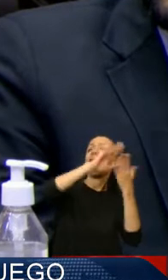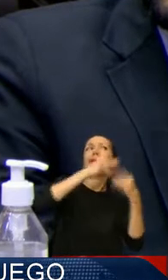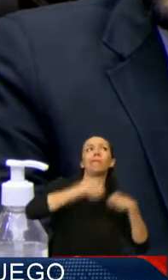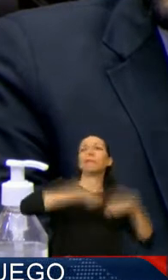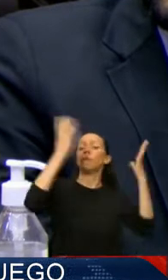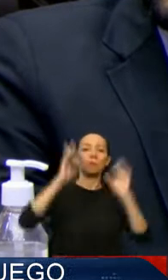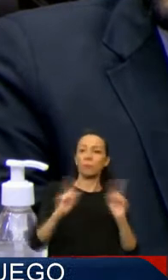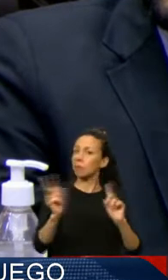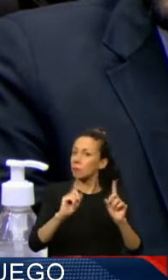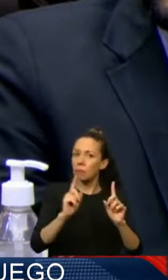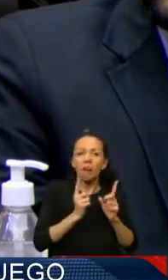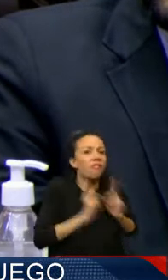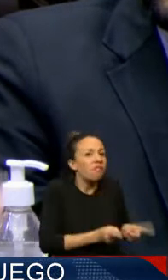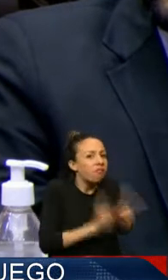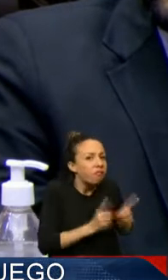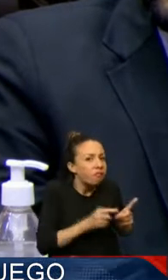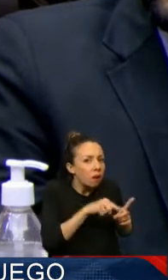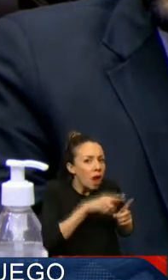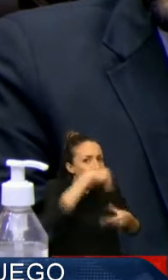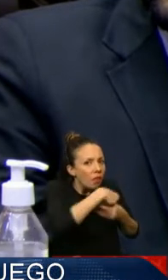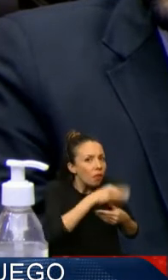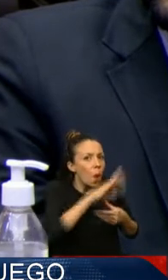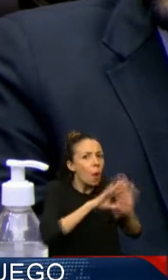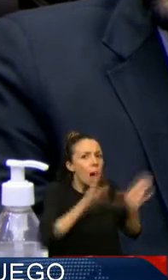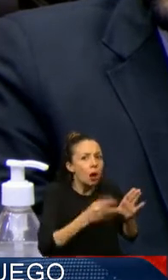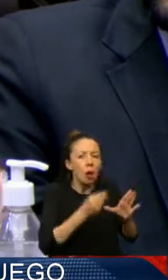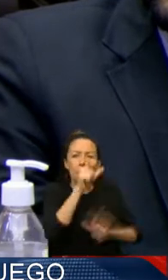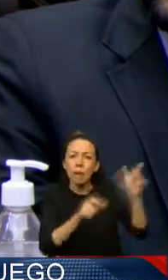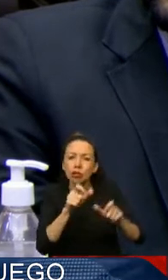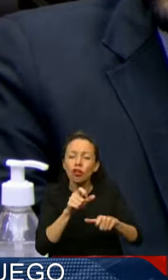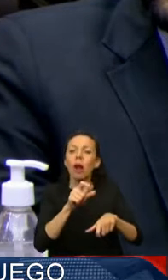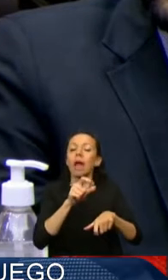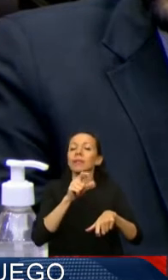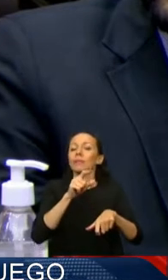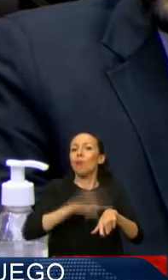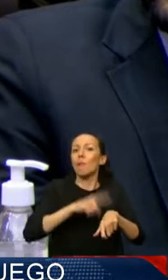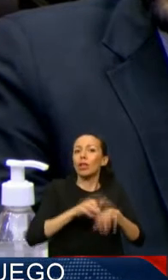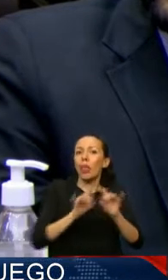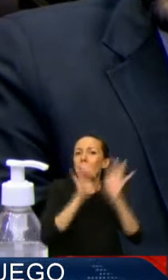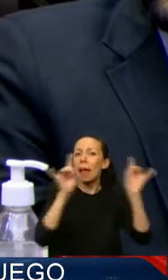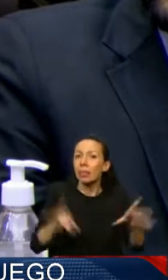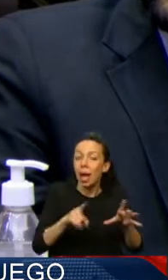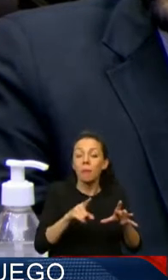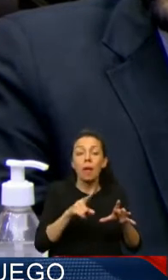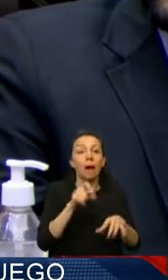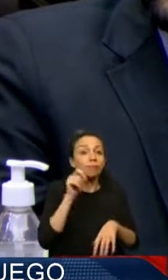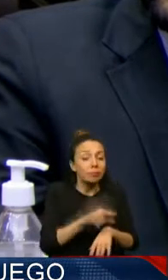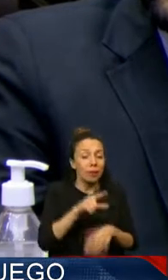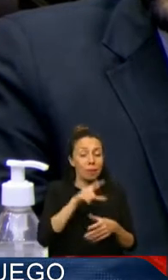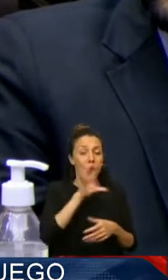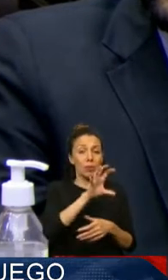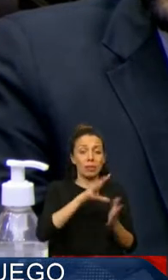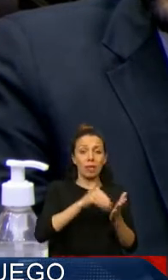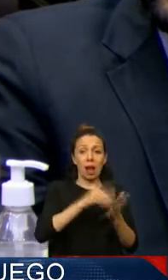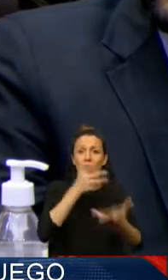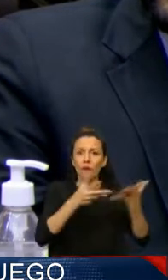los fueguinos y fueguinas que tuvieron problemas en la pandemia, como muchos argentinos, y la administración que hoy está